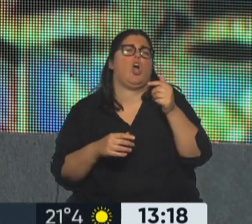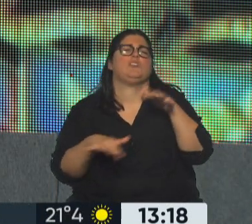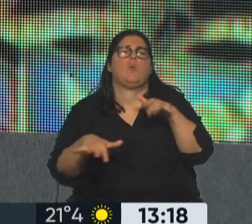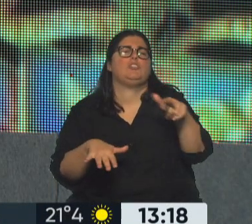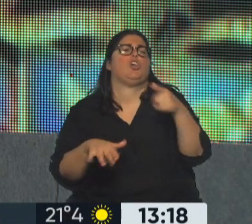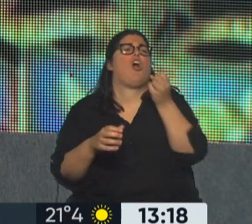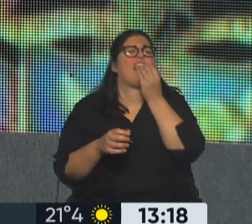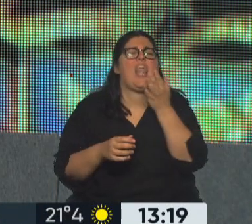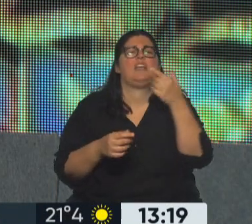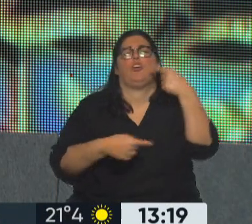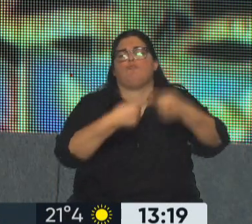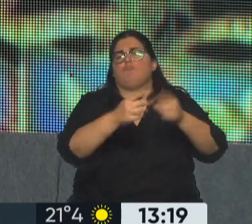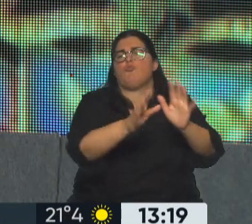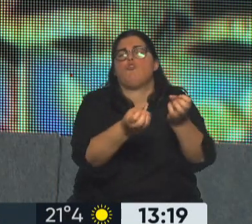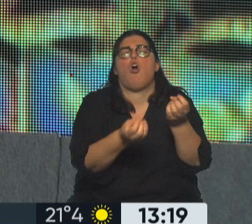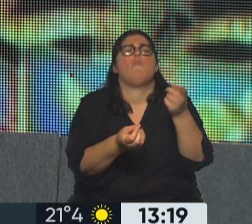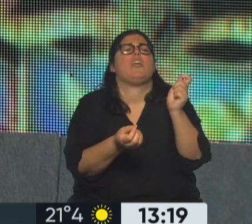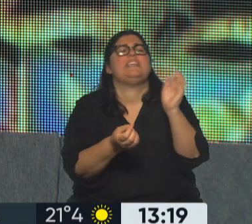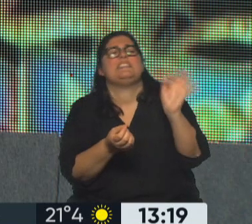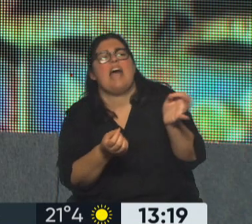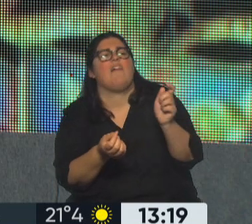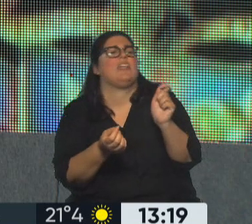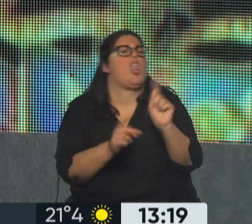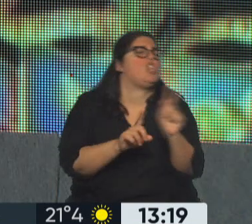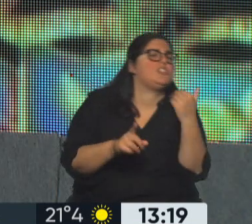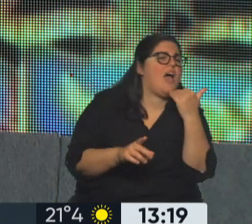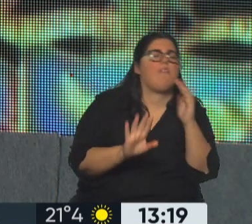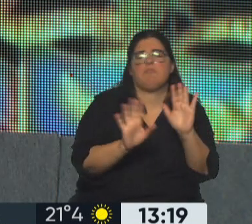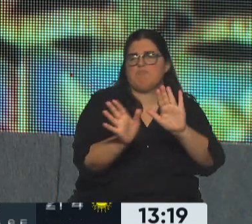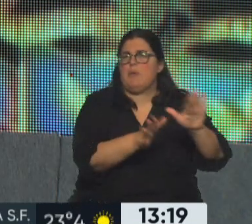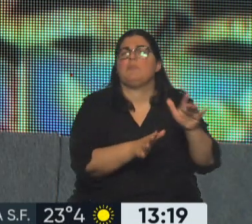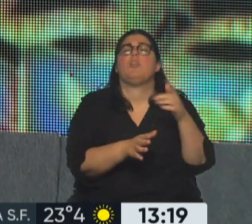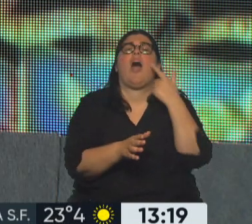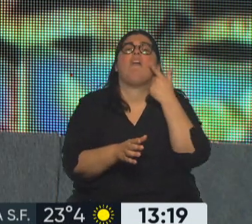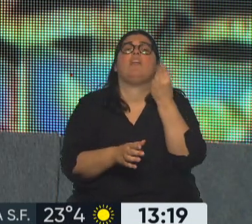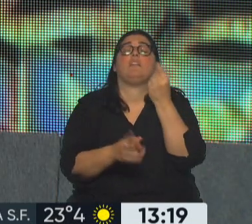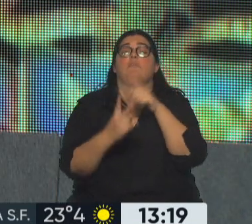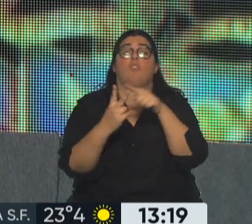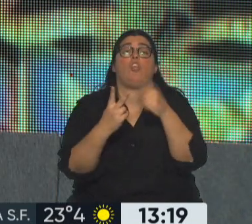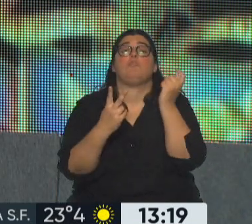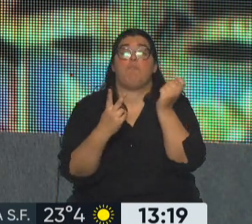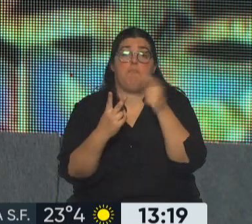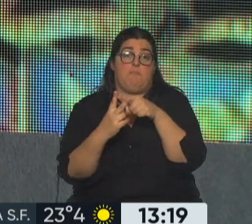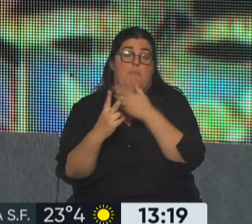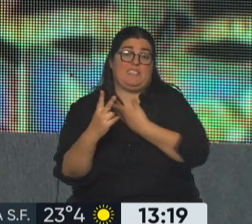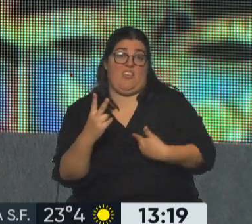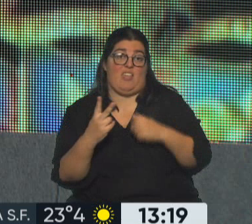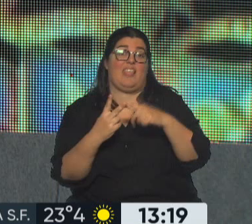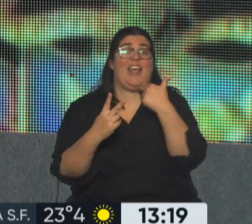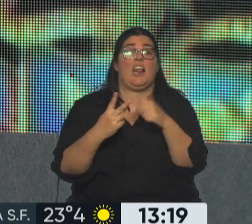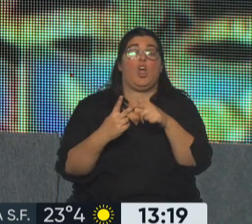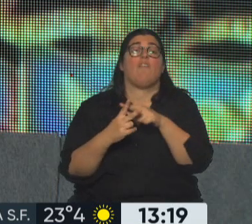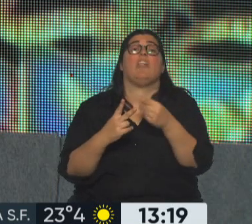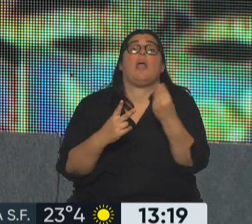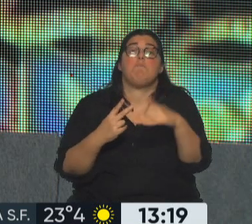esta pregunta acerca de quiénes sabían y quiénes no. ¿Qué pasa con estos dos personajes, ¿no? Petro por un lado y su hijo por el otro. Ayer vimos